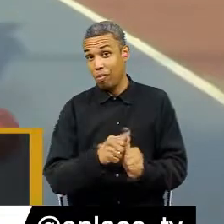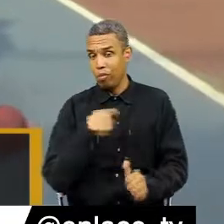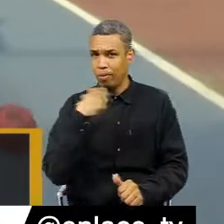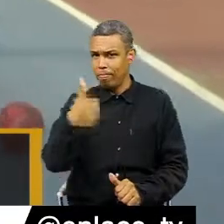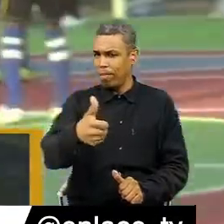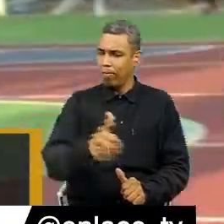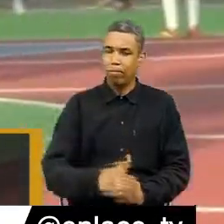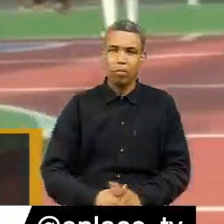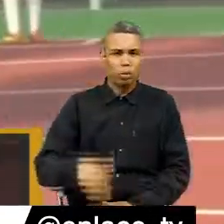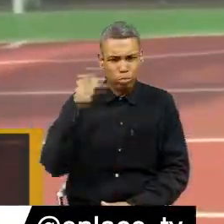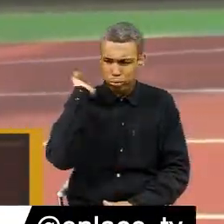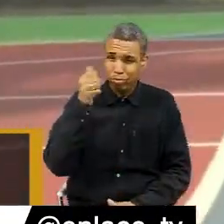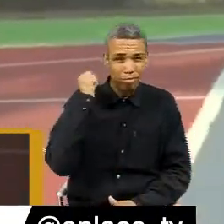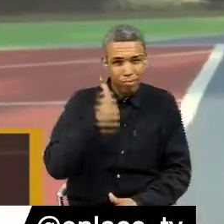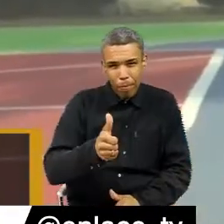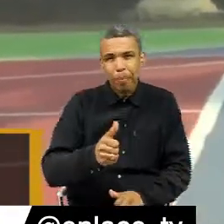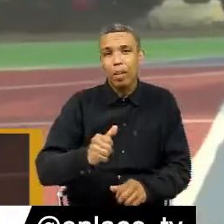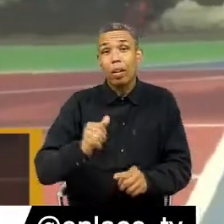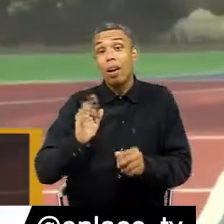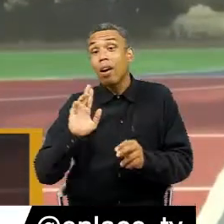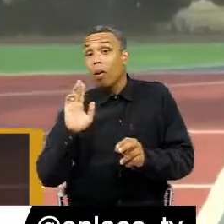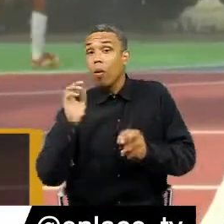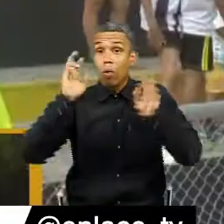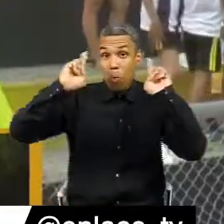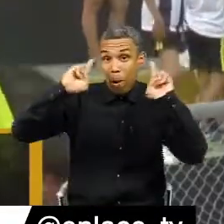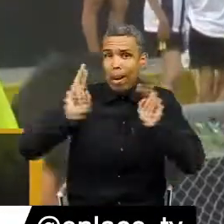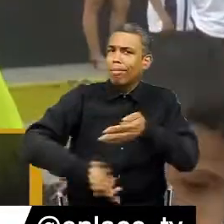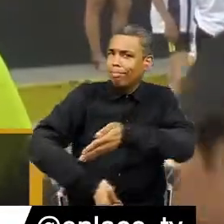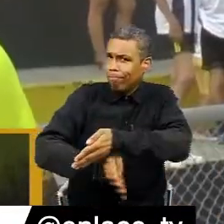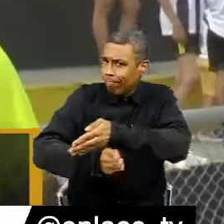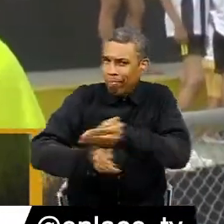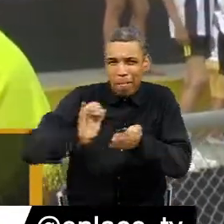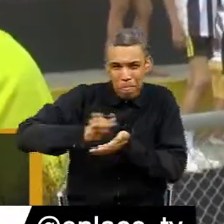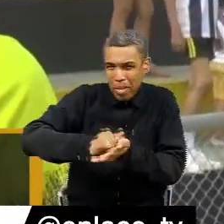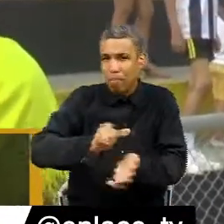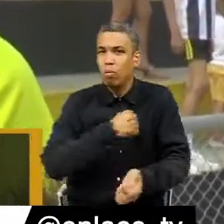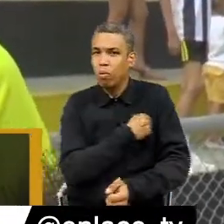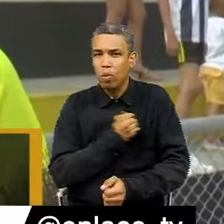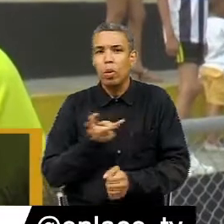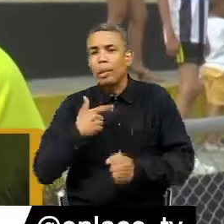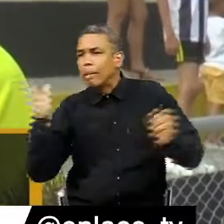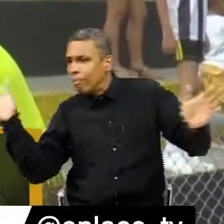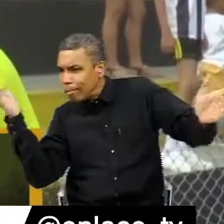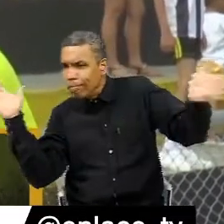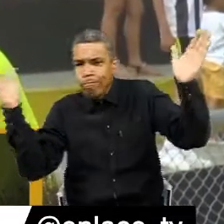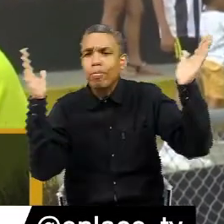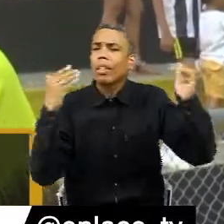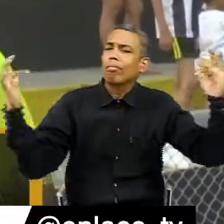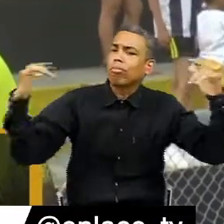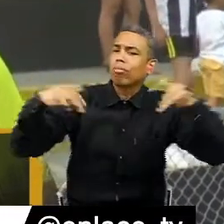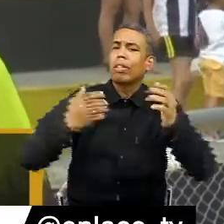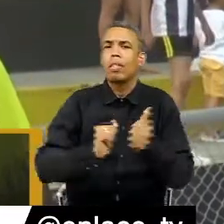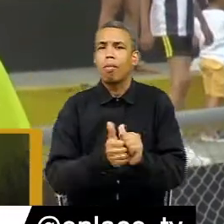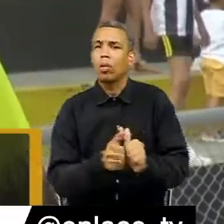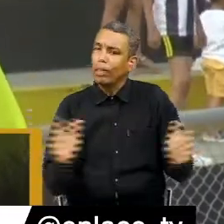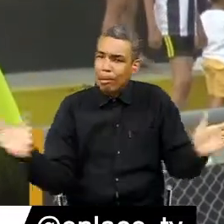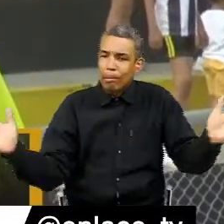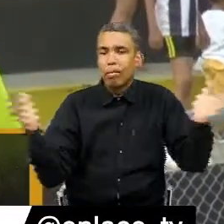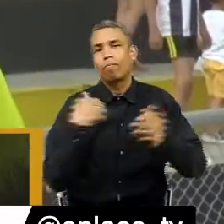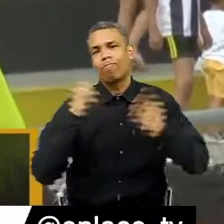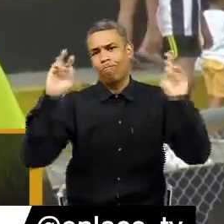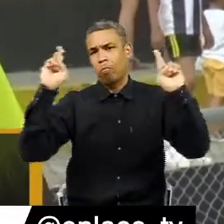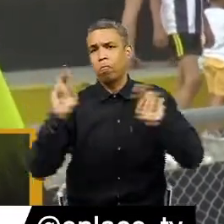excelente, ojalá sigan motivando a los barrios así, sigan motivando a la gente. Usted mismo da cuenta que la gente acompañó y nos